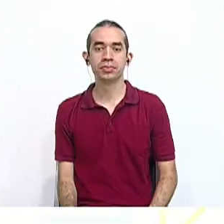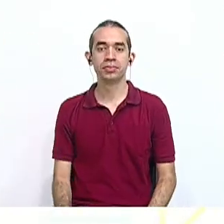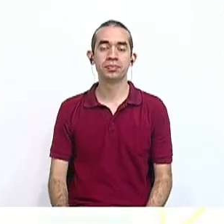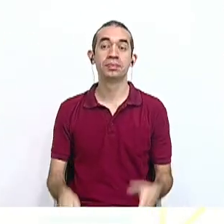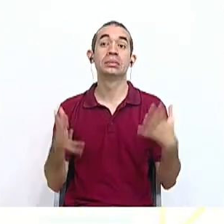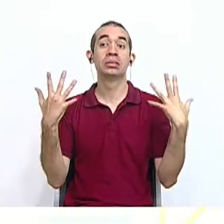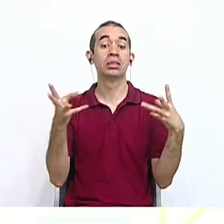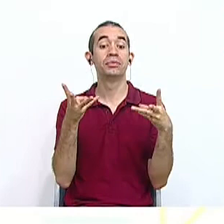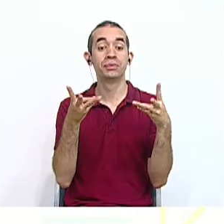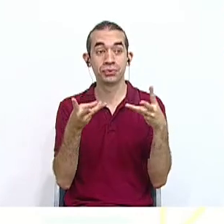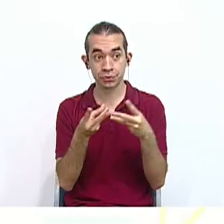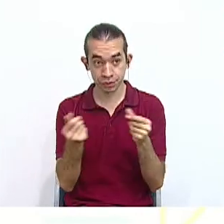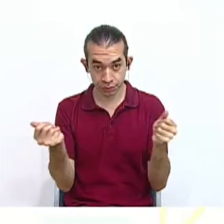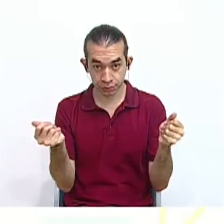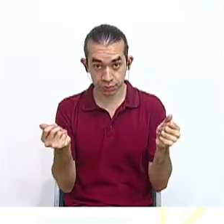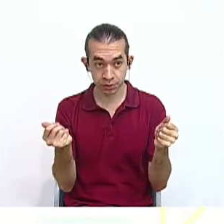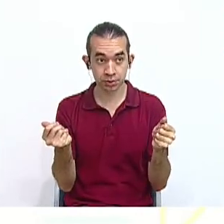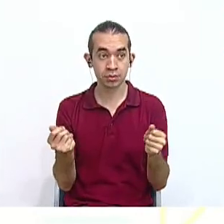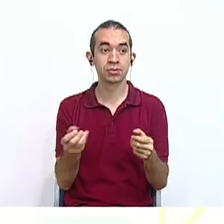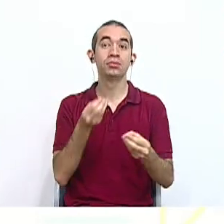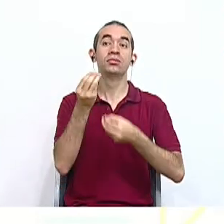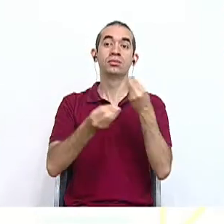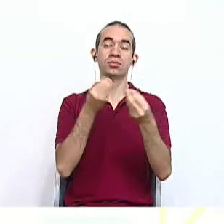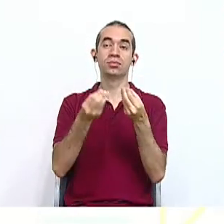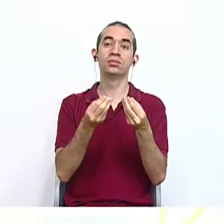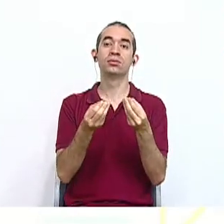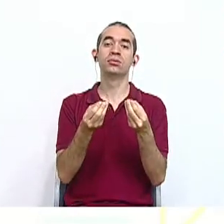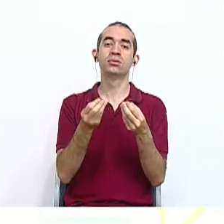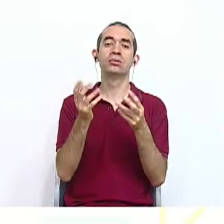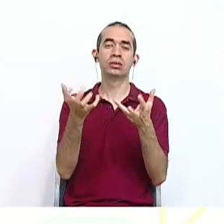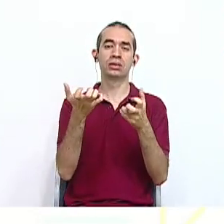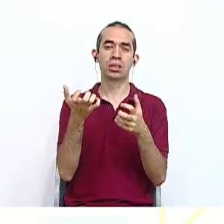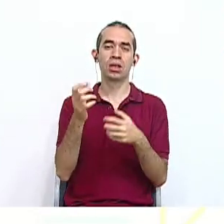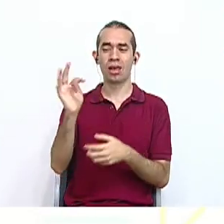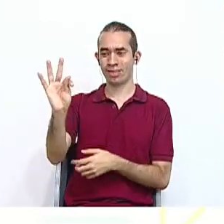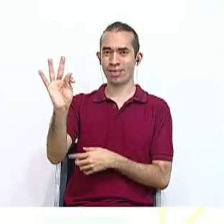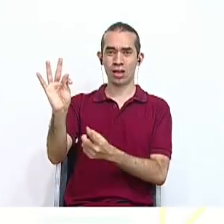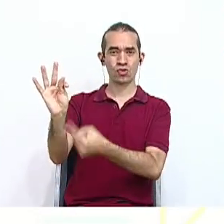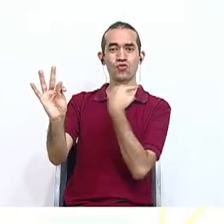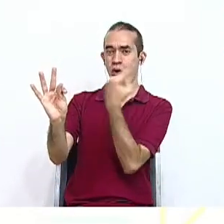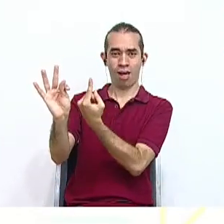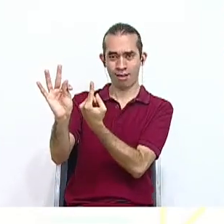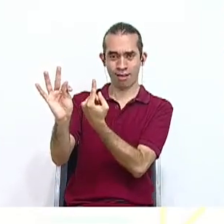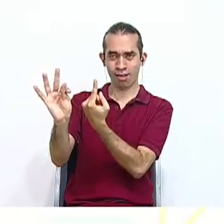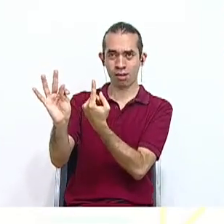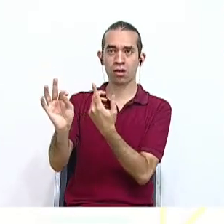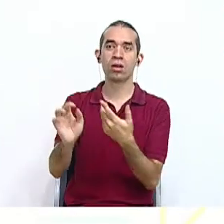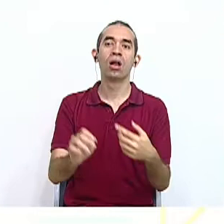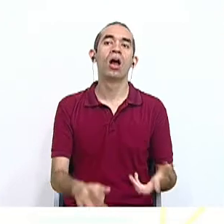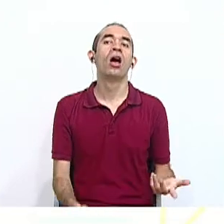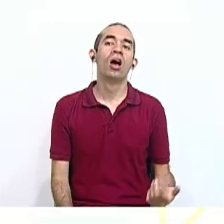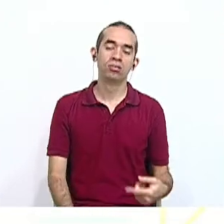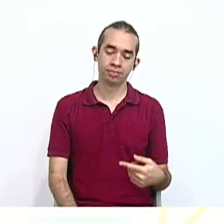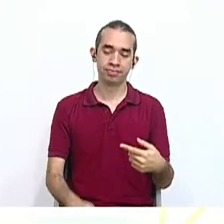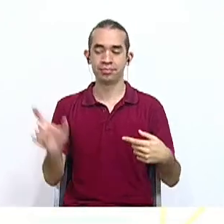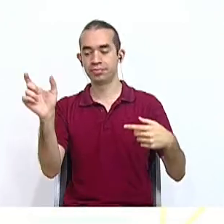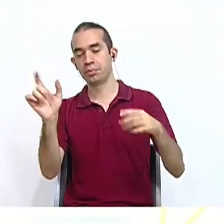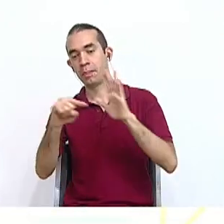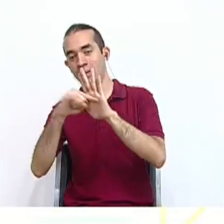Efectuando esta operación, obtenemos lo siguiente, pero queremos despejar t, entonces vamos a dividir por menos